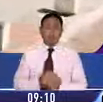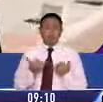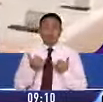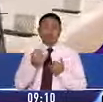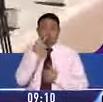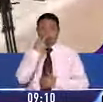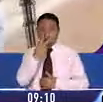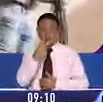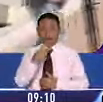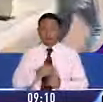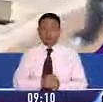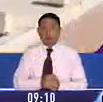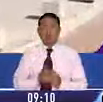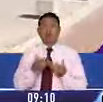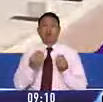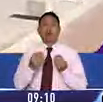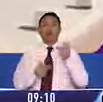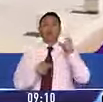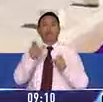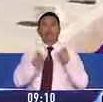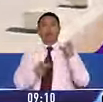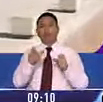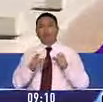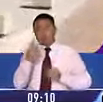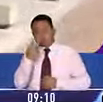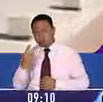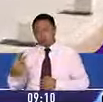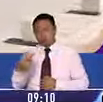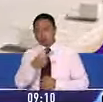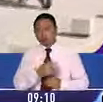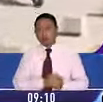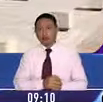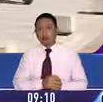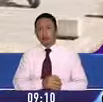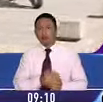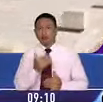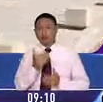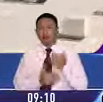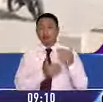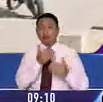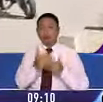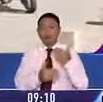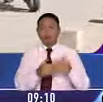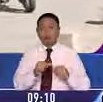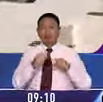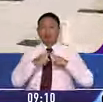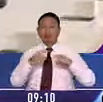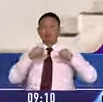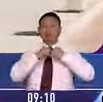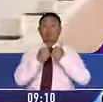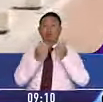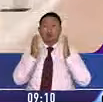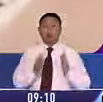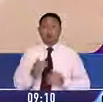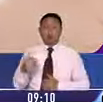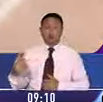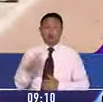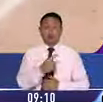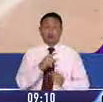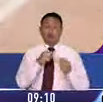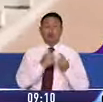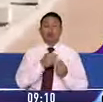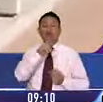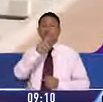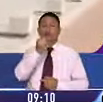observar, existe ya bastante movimiento allí. Al parecer ya de a poco están llegando los ex legisladores de la